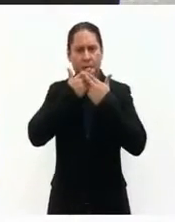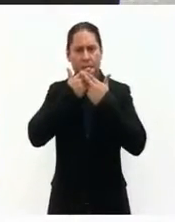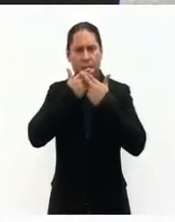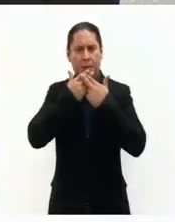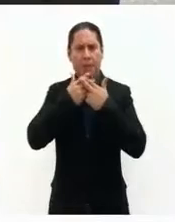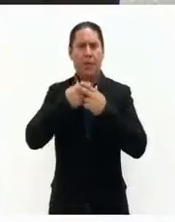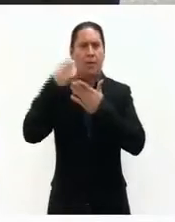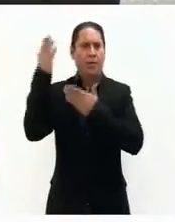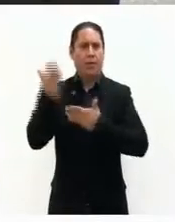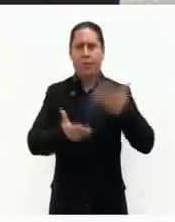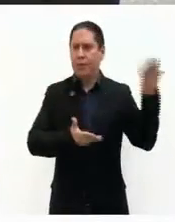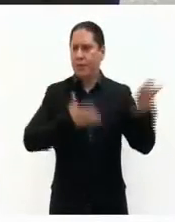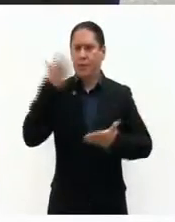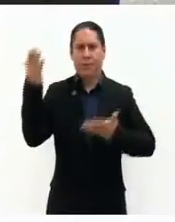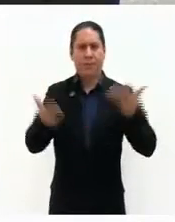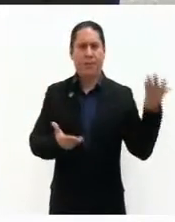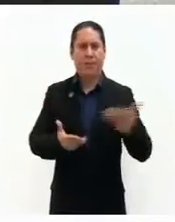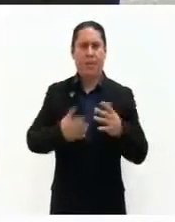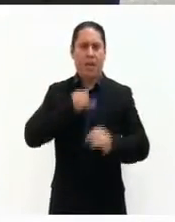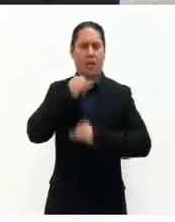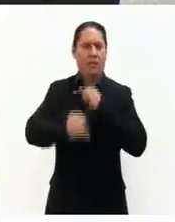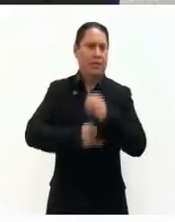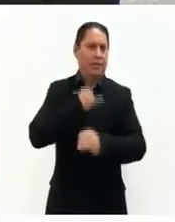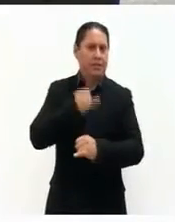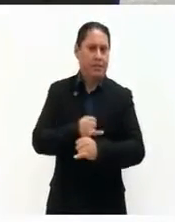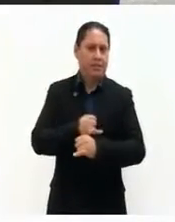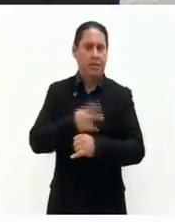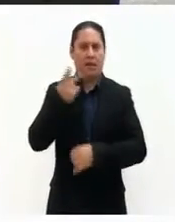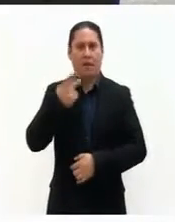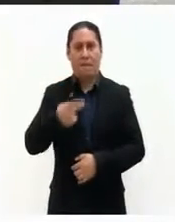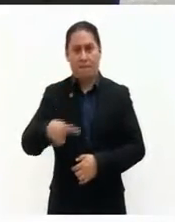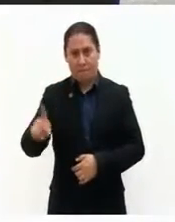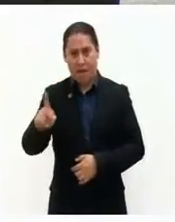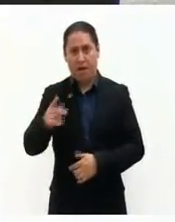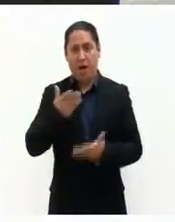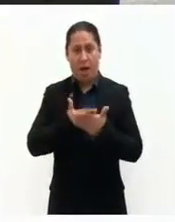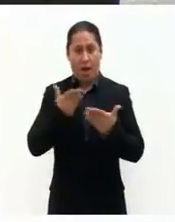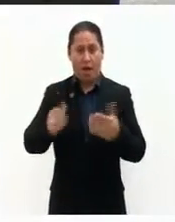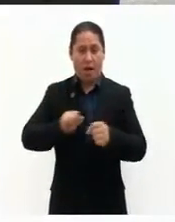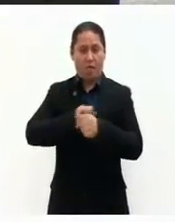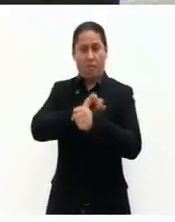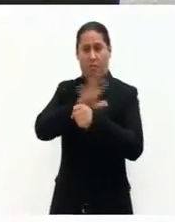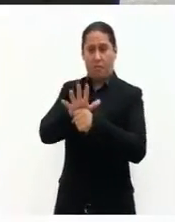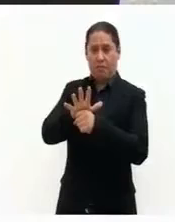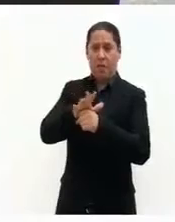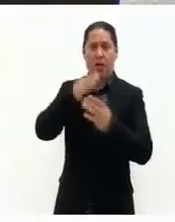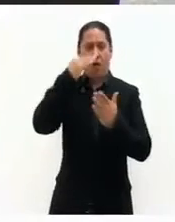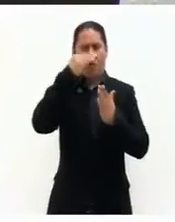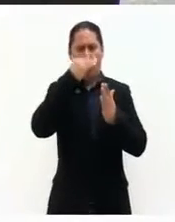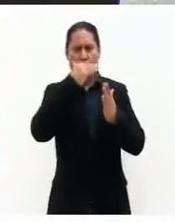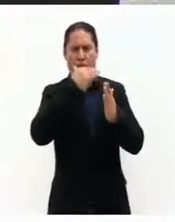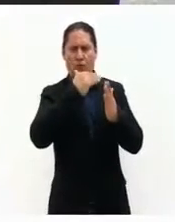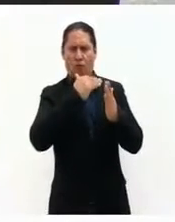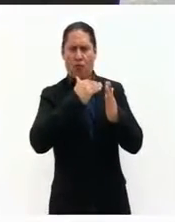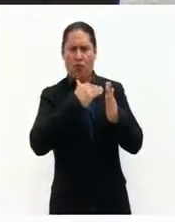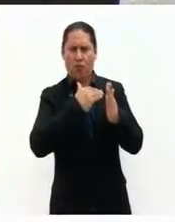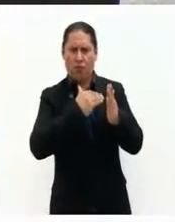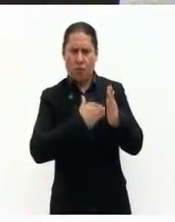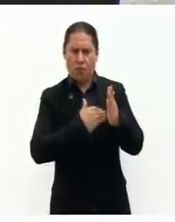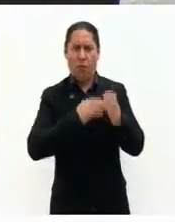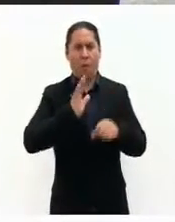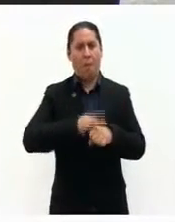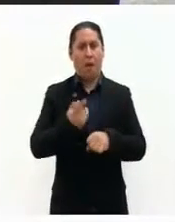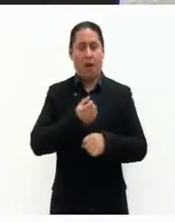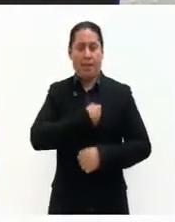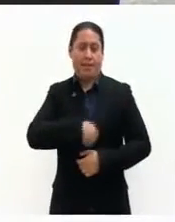turistas nacionales e internacionales, pero que en el contexto de la actual pandemia se vio disminuido al anteponerse la salud